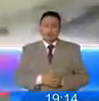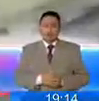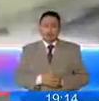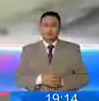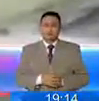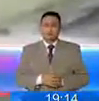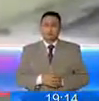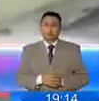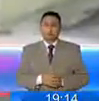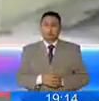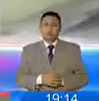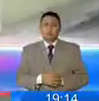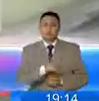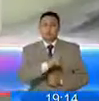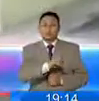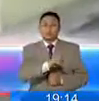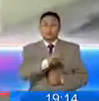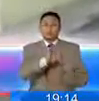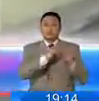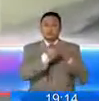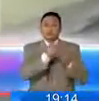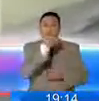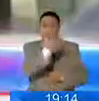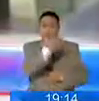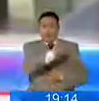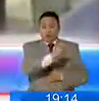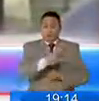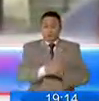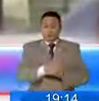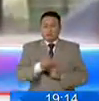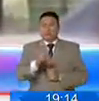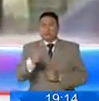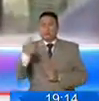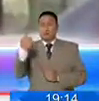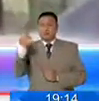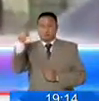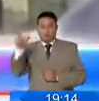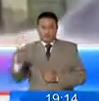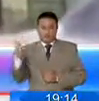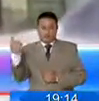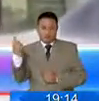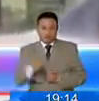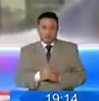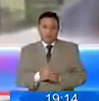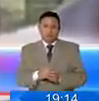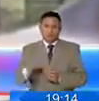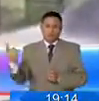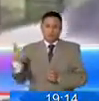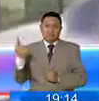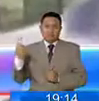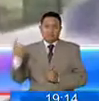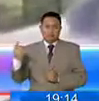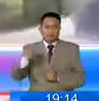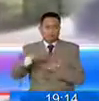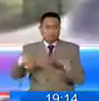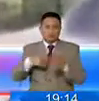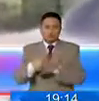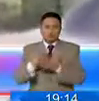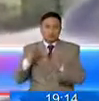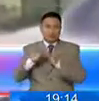pues está compuesta por 5 miembros y la otra pues es una persona sola. La persona sola prácticamente ha perdido todo lo